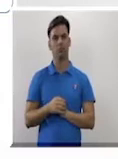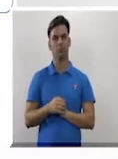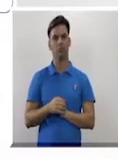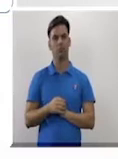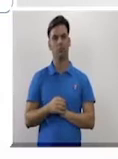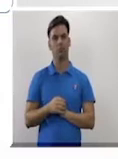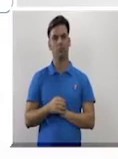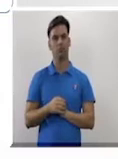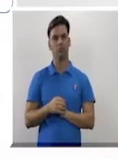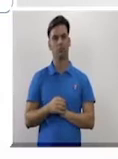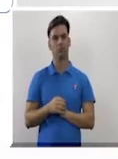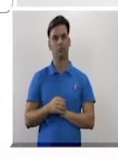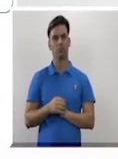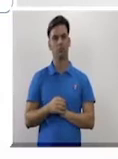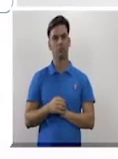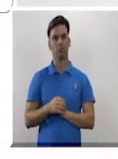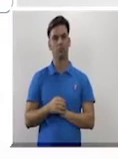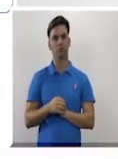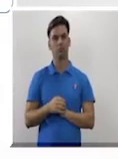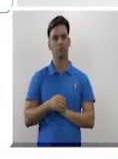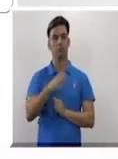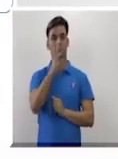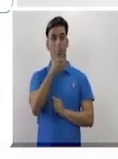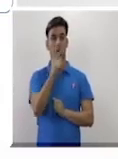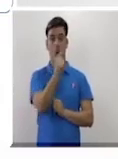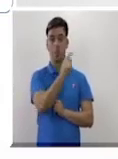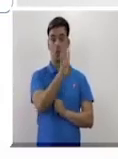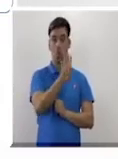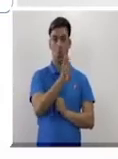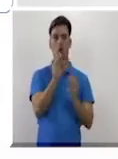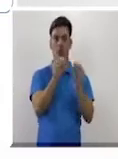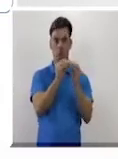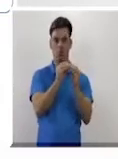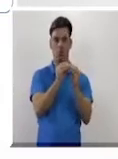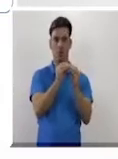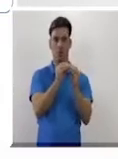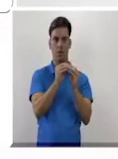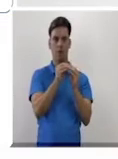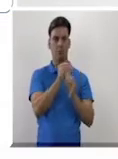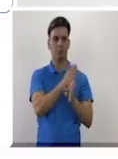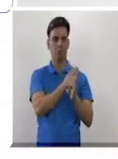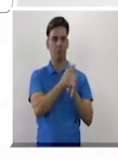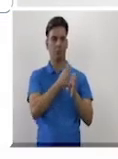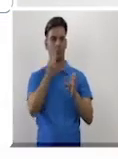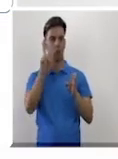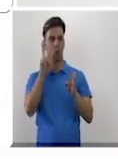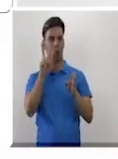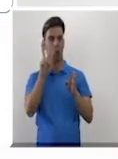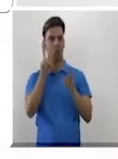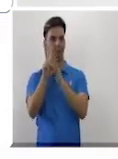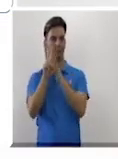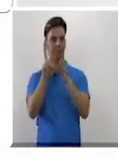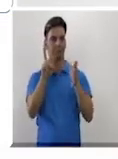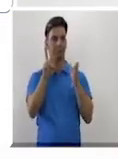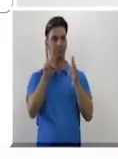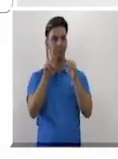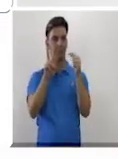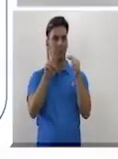son valores menores que 2. Entonces, también esta proposición es